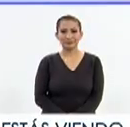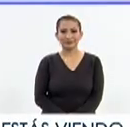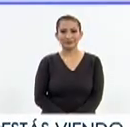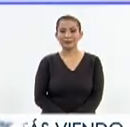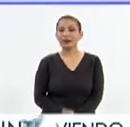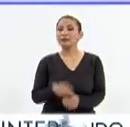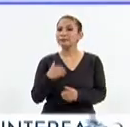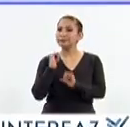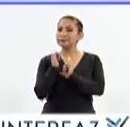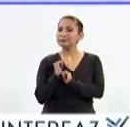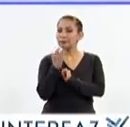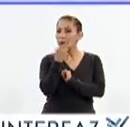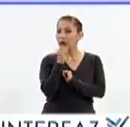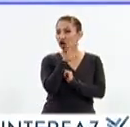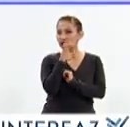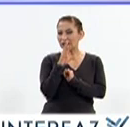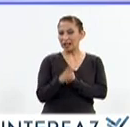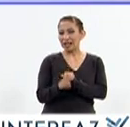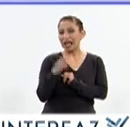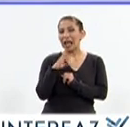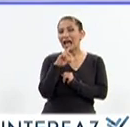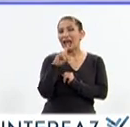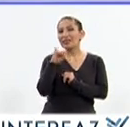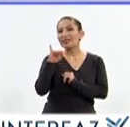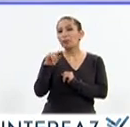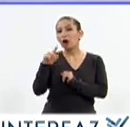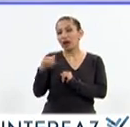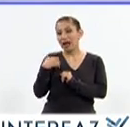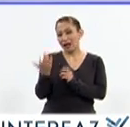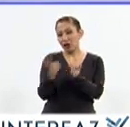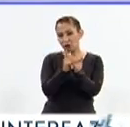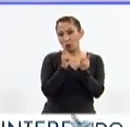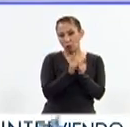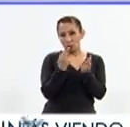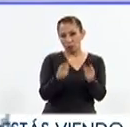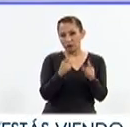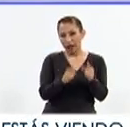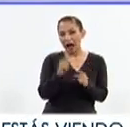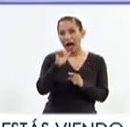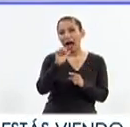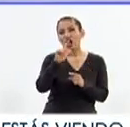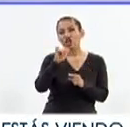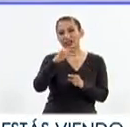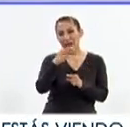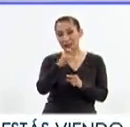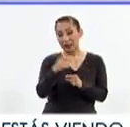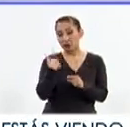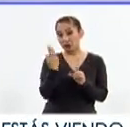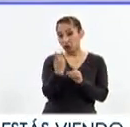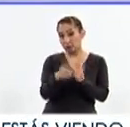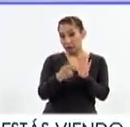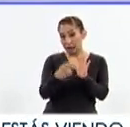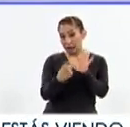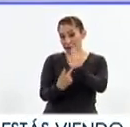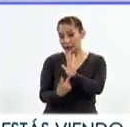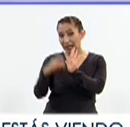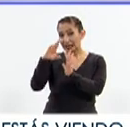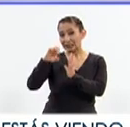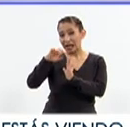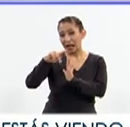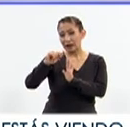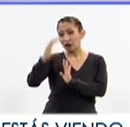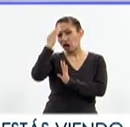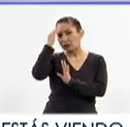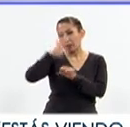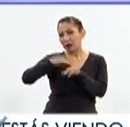Y bajo la dirección del costarricense Eddie Mora, la Orquesta Escuela Carlos Chávez ofreció un par de funciones en el Centro Nacional de las Artes.